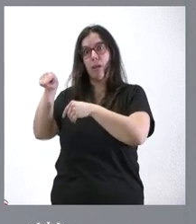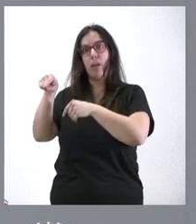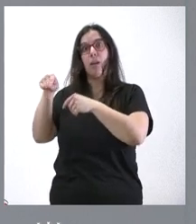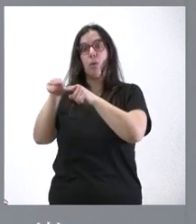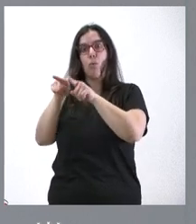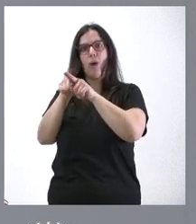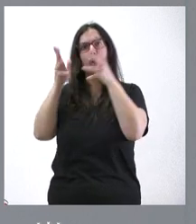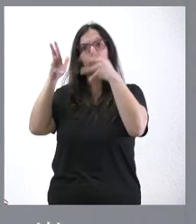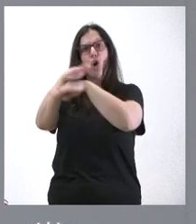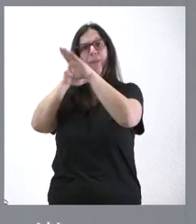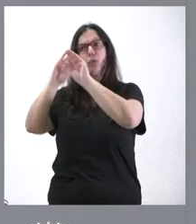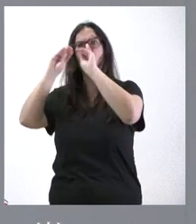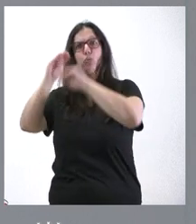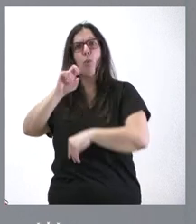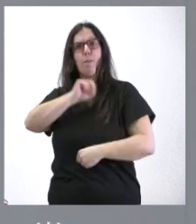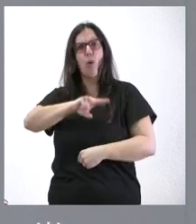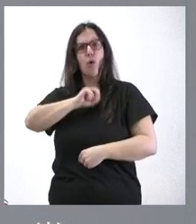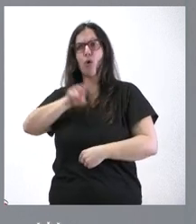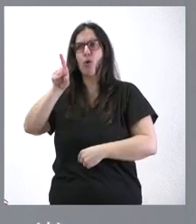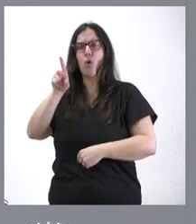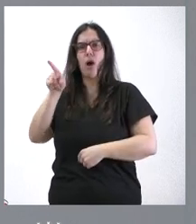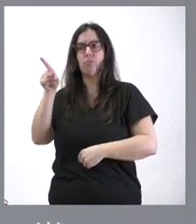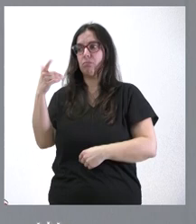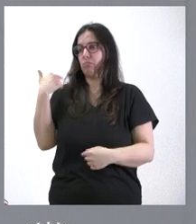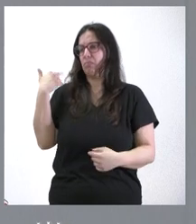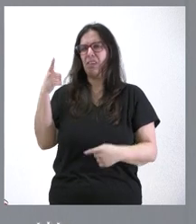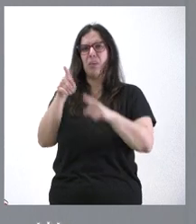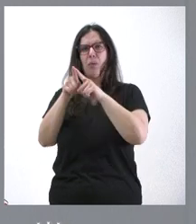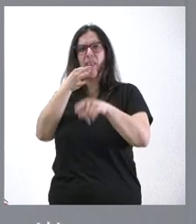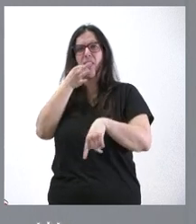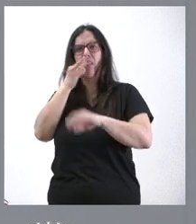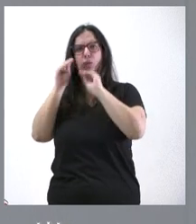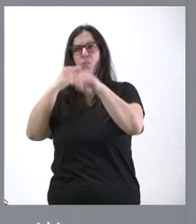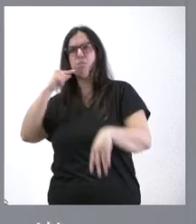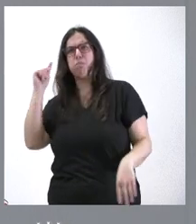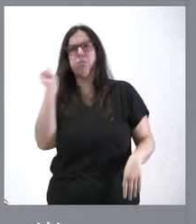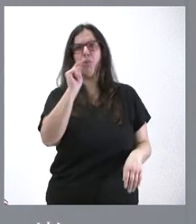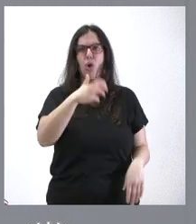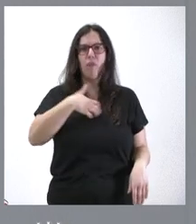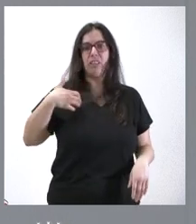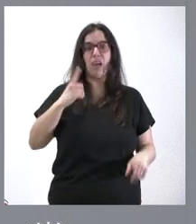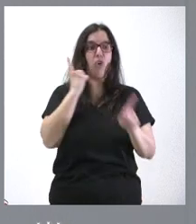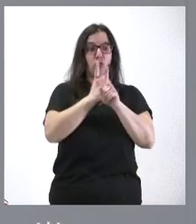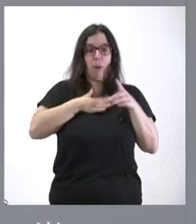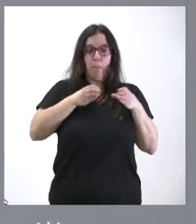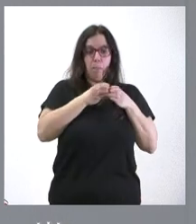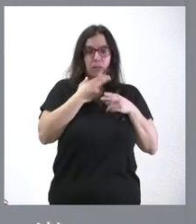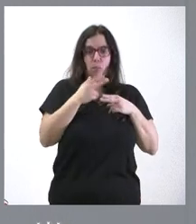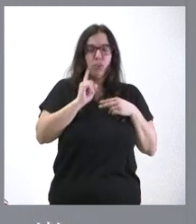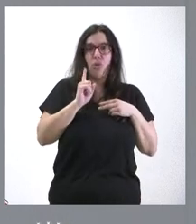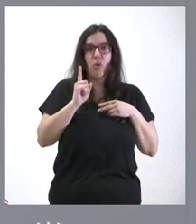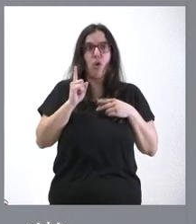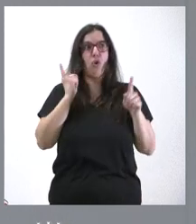de ministros en la moncloa hace una ofensa no a un un partido político no a